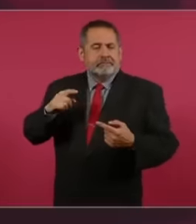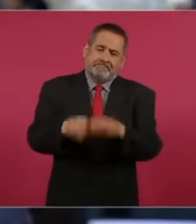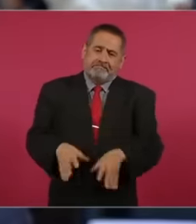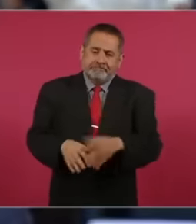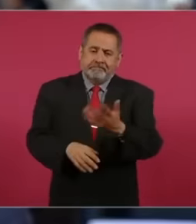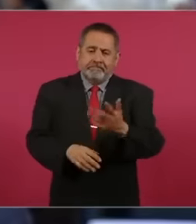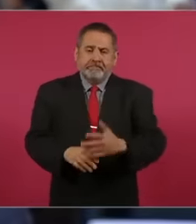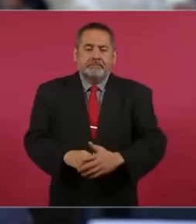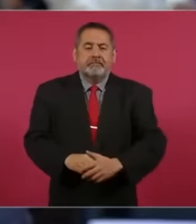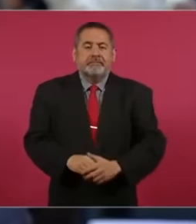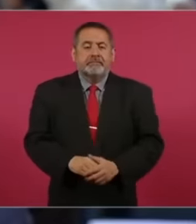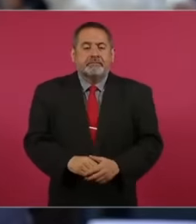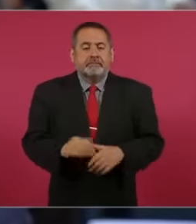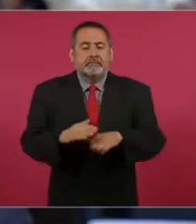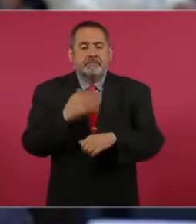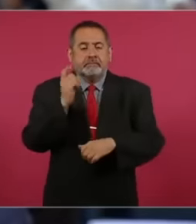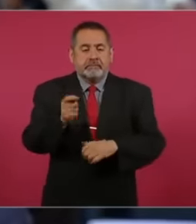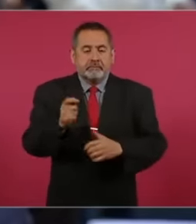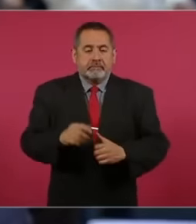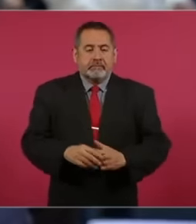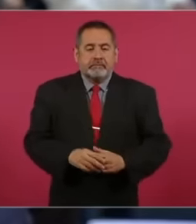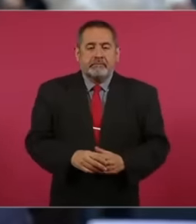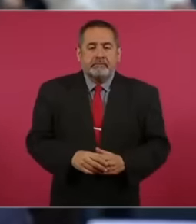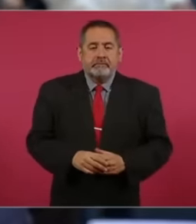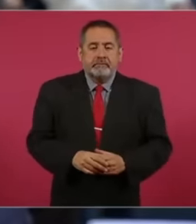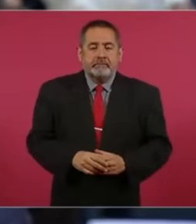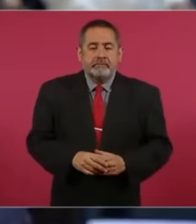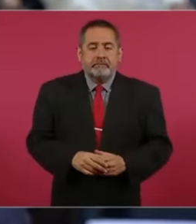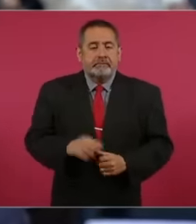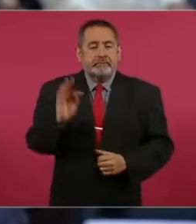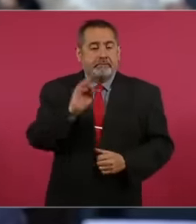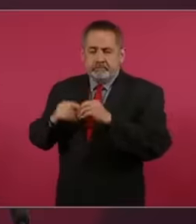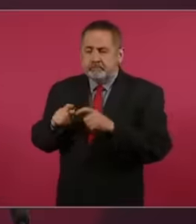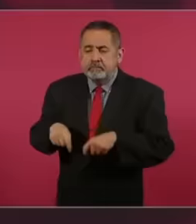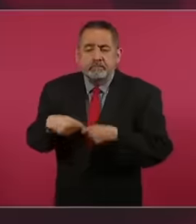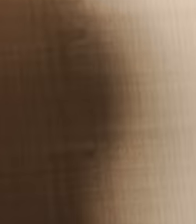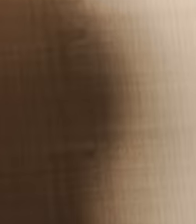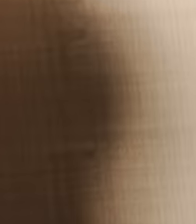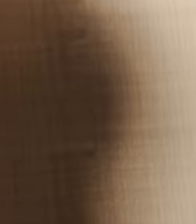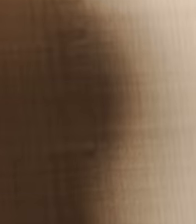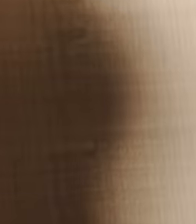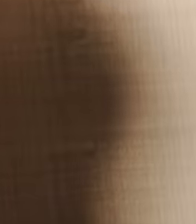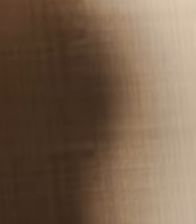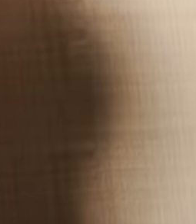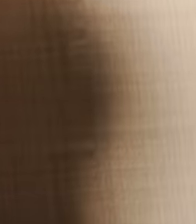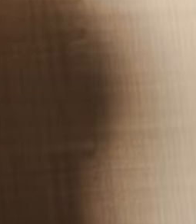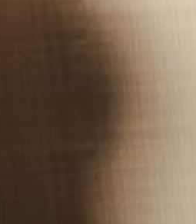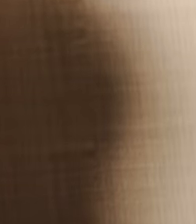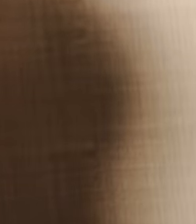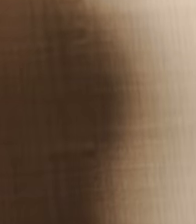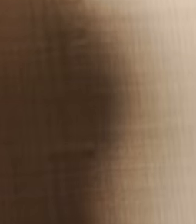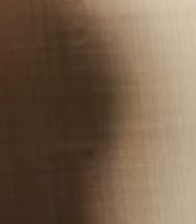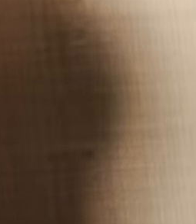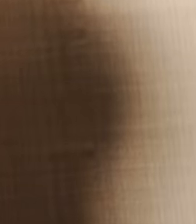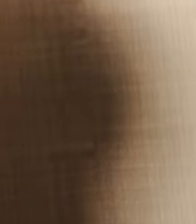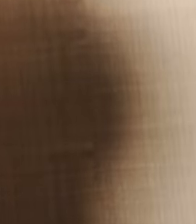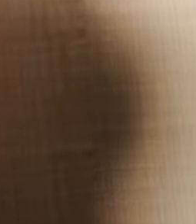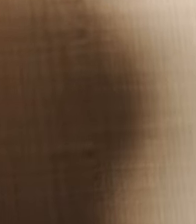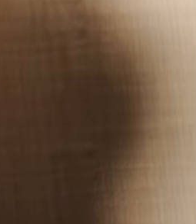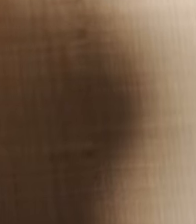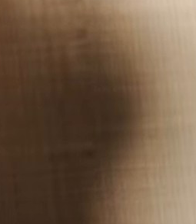cinco gobiernos anteriores, destinaron a los jóvenes 7,000 millones de pesos del presupuesto